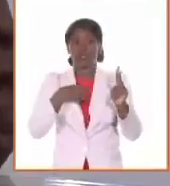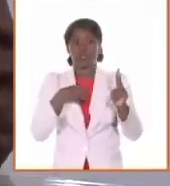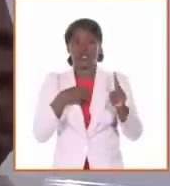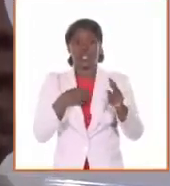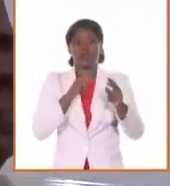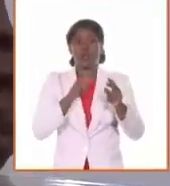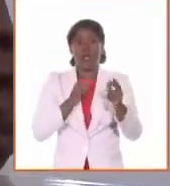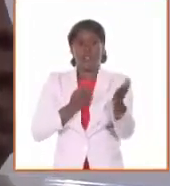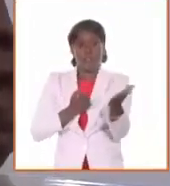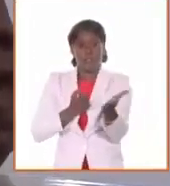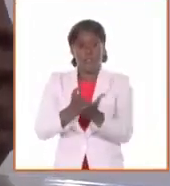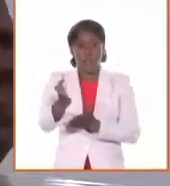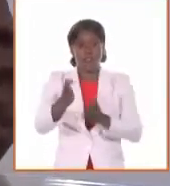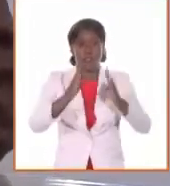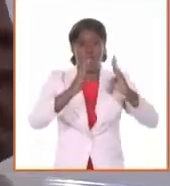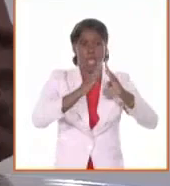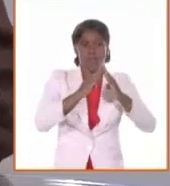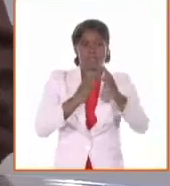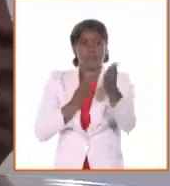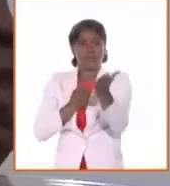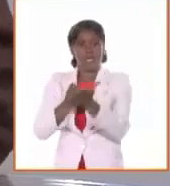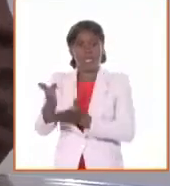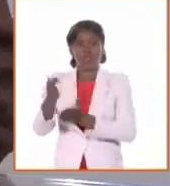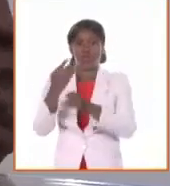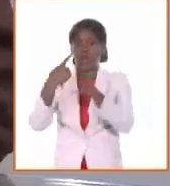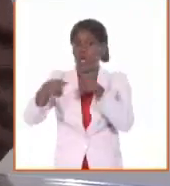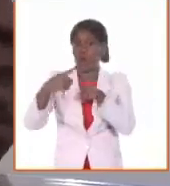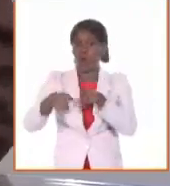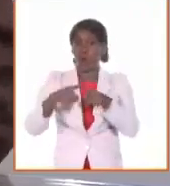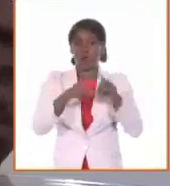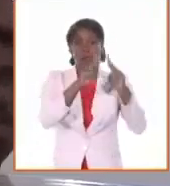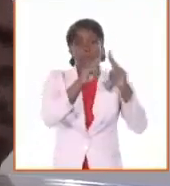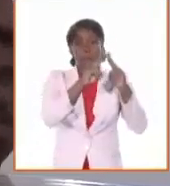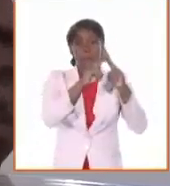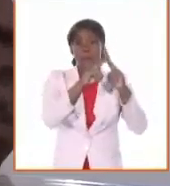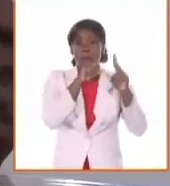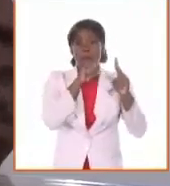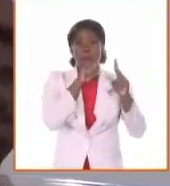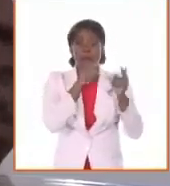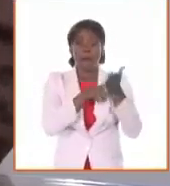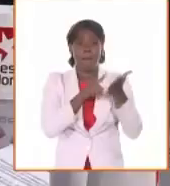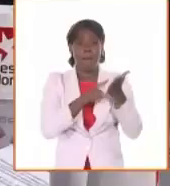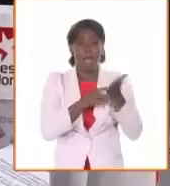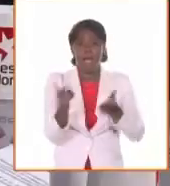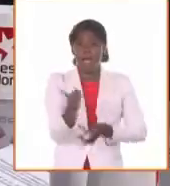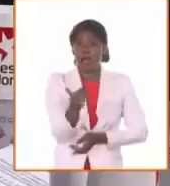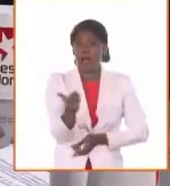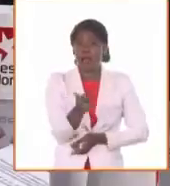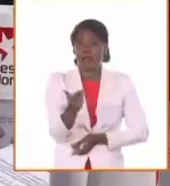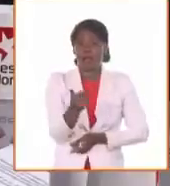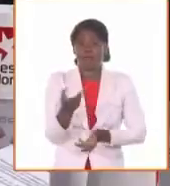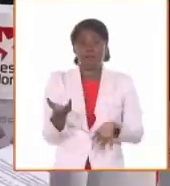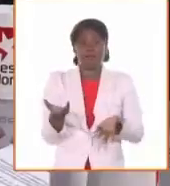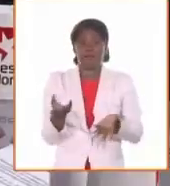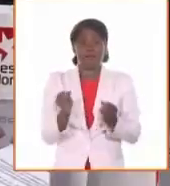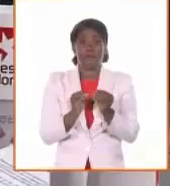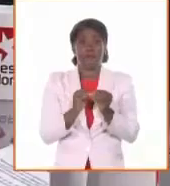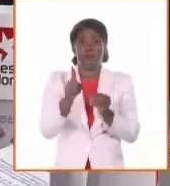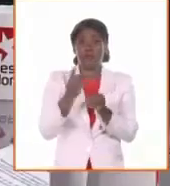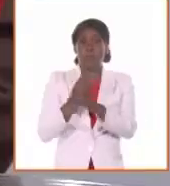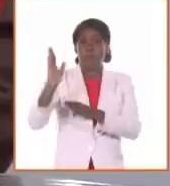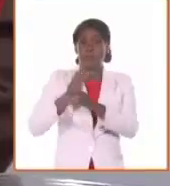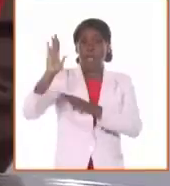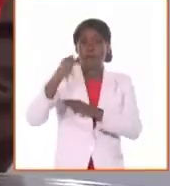Otro aspecto que no se da la publicidad es por ejemplo la fuente de filiación si usted tiene una afiliación